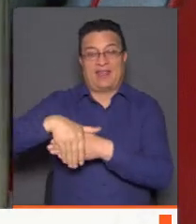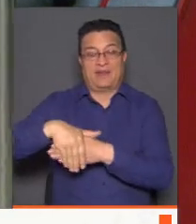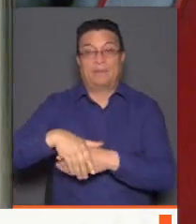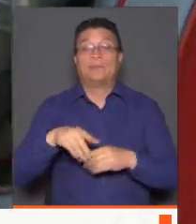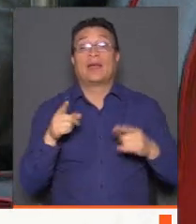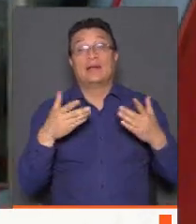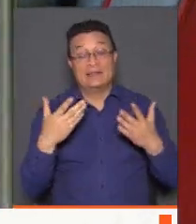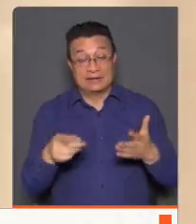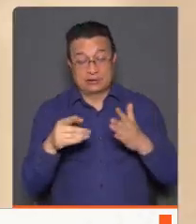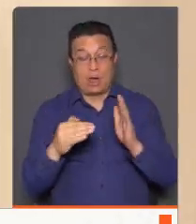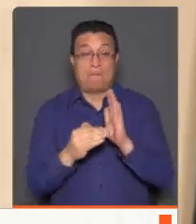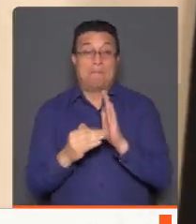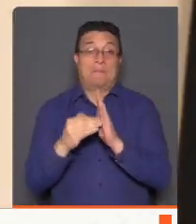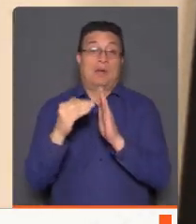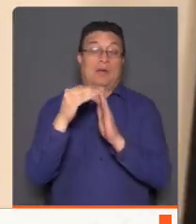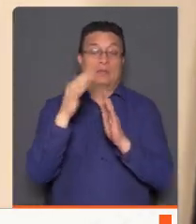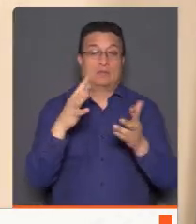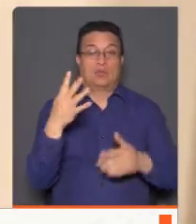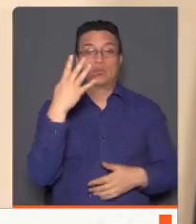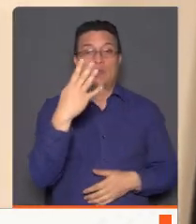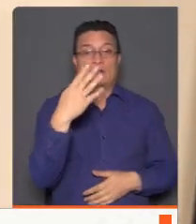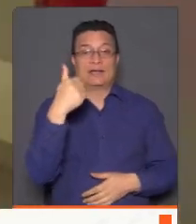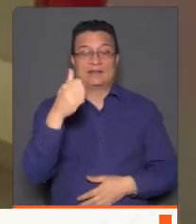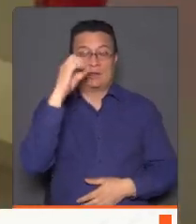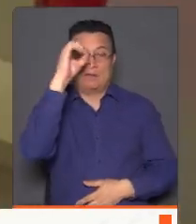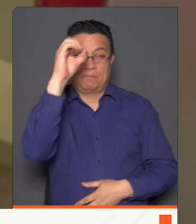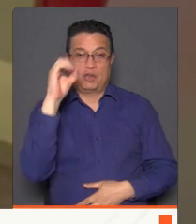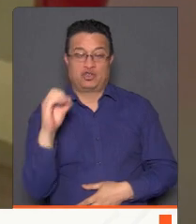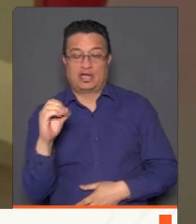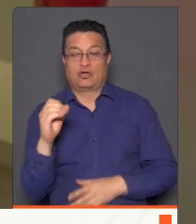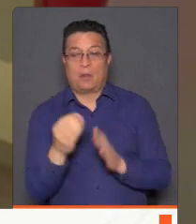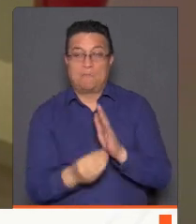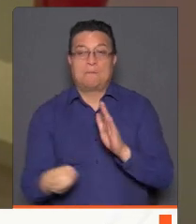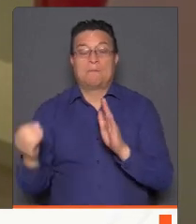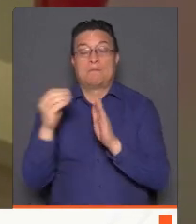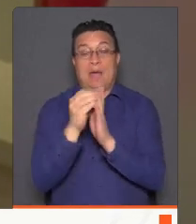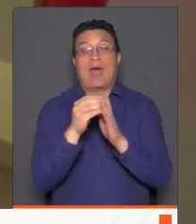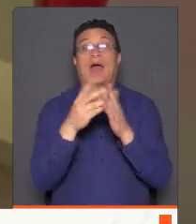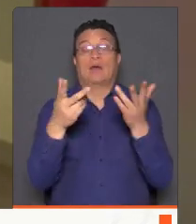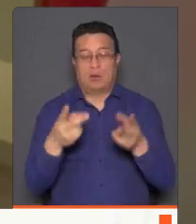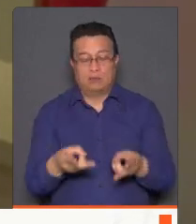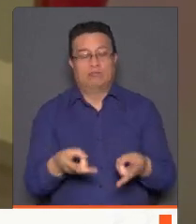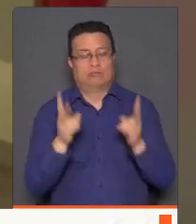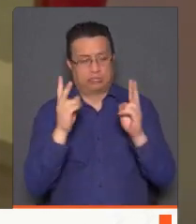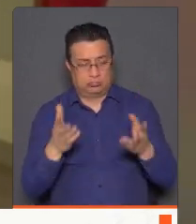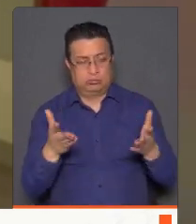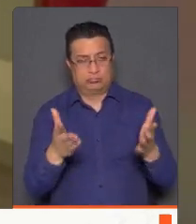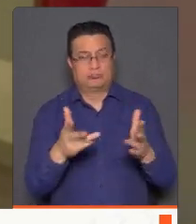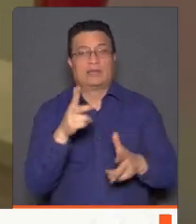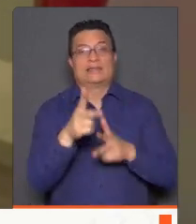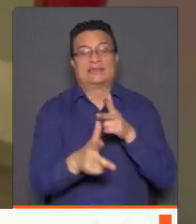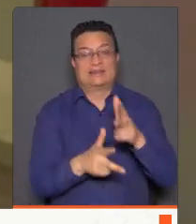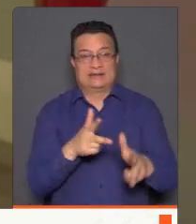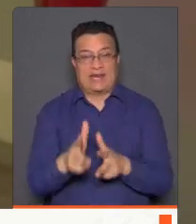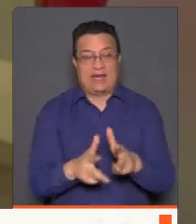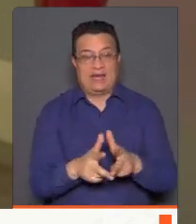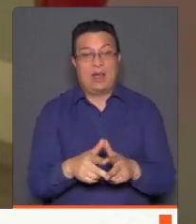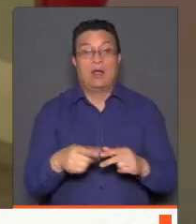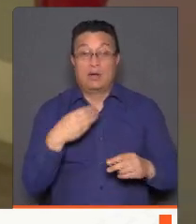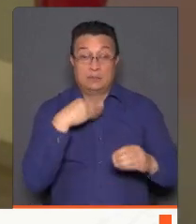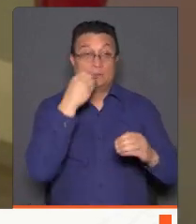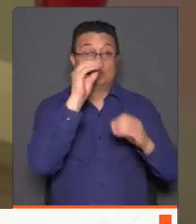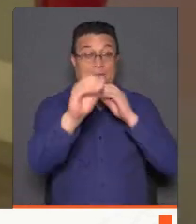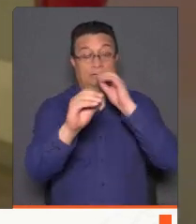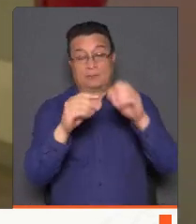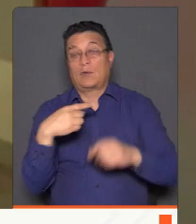a estar aumentando aproximadamente en un 46% la cantidad disponible de trenes. Hacemos un llamado a todos